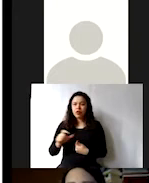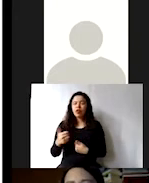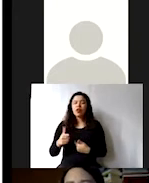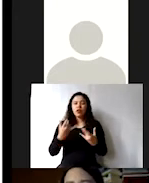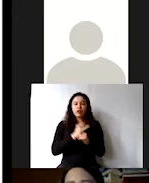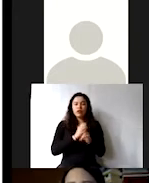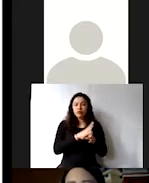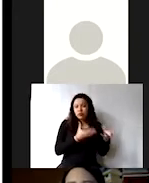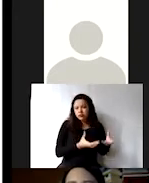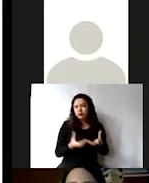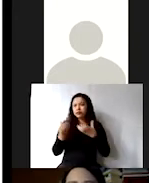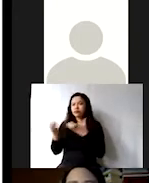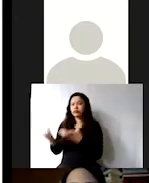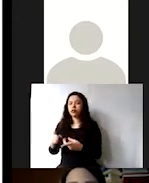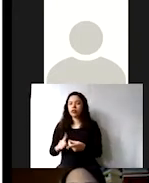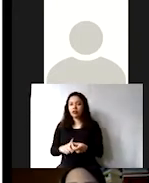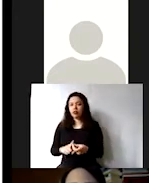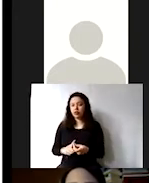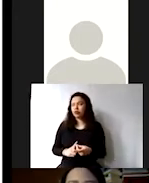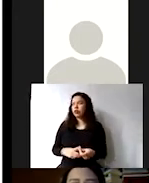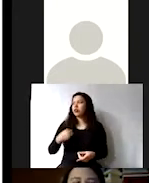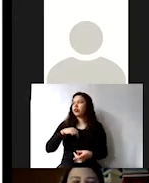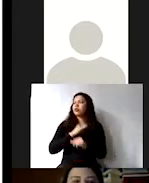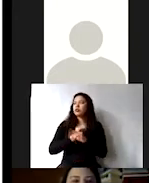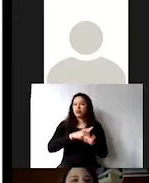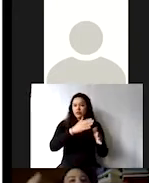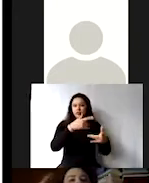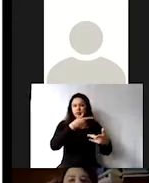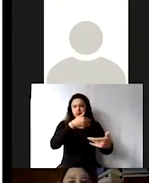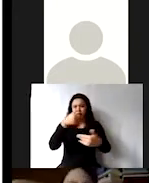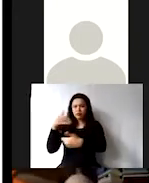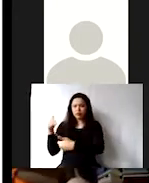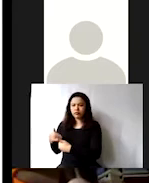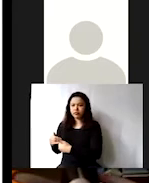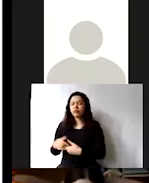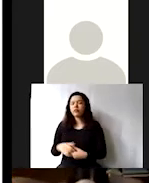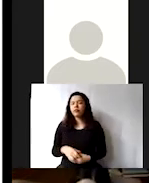ella? nosotros esta información que recolectamos, tenemos una